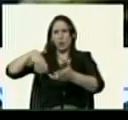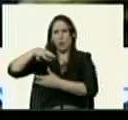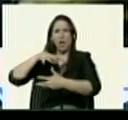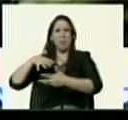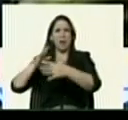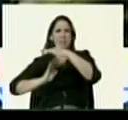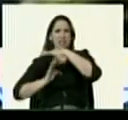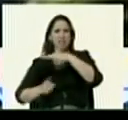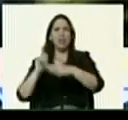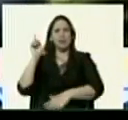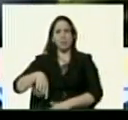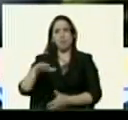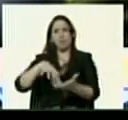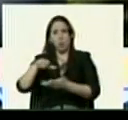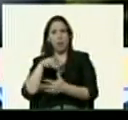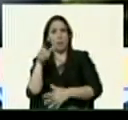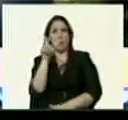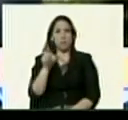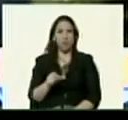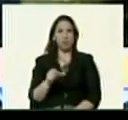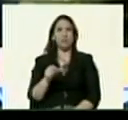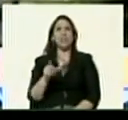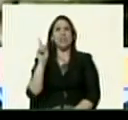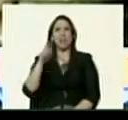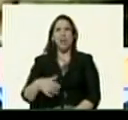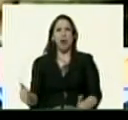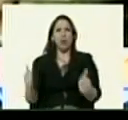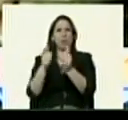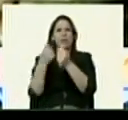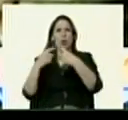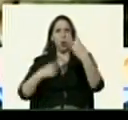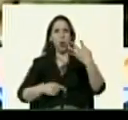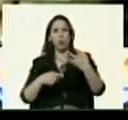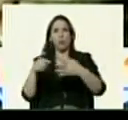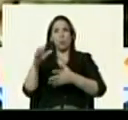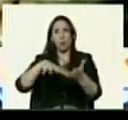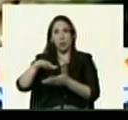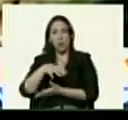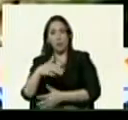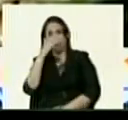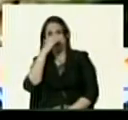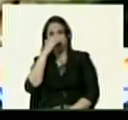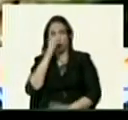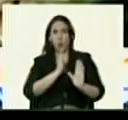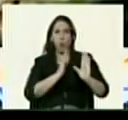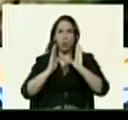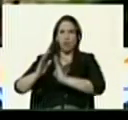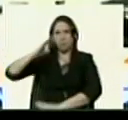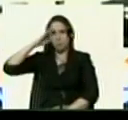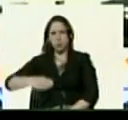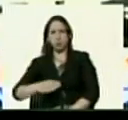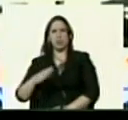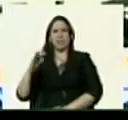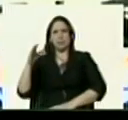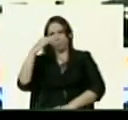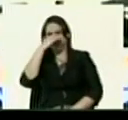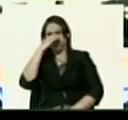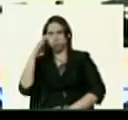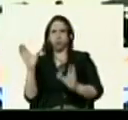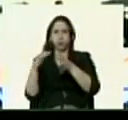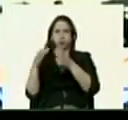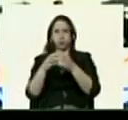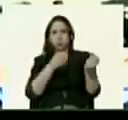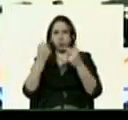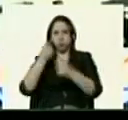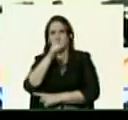es un problema de la región, se ve acompañado con otros problemas como crimen organizado, militarismo, paramilitarismo, tráfico